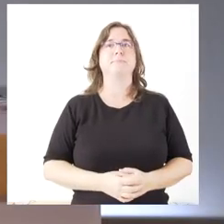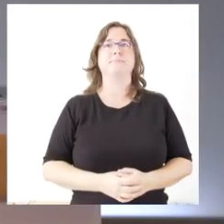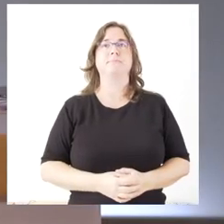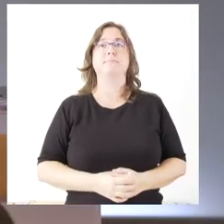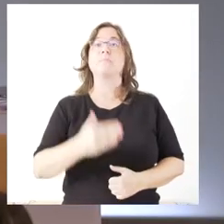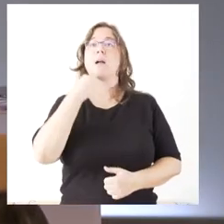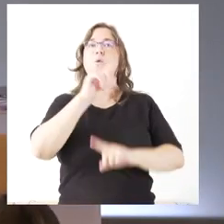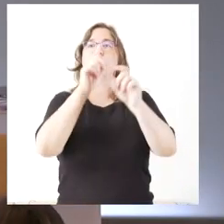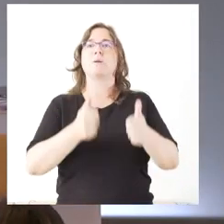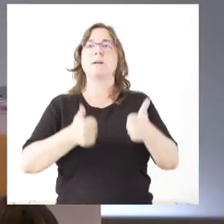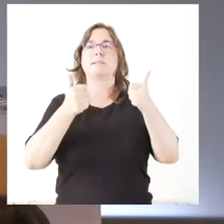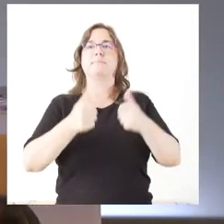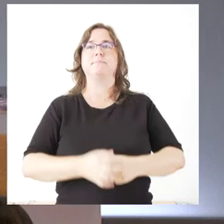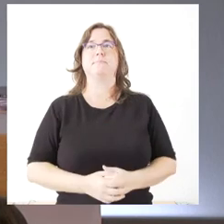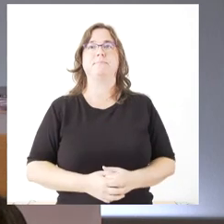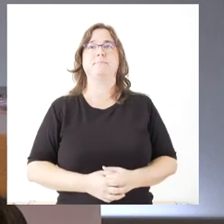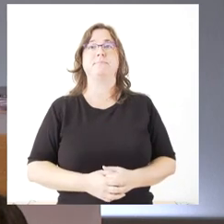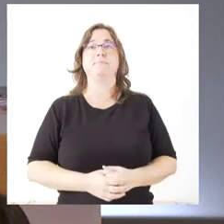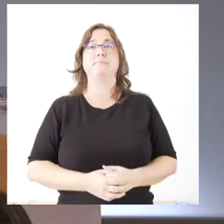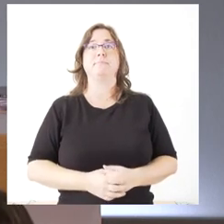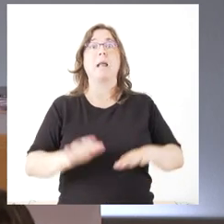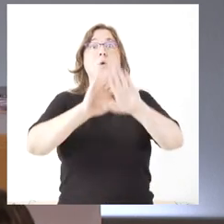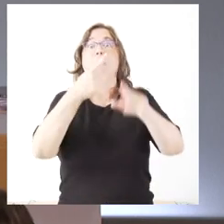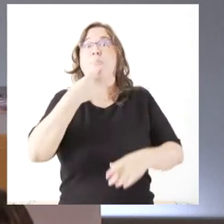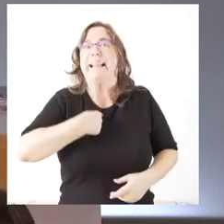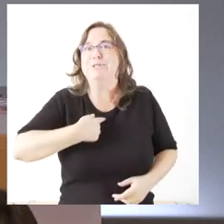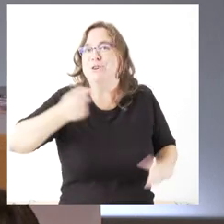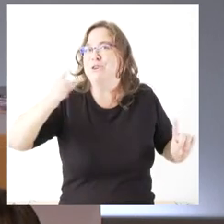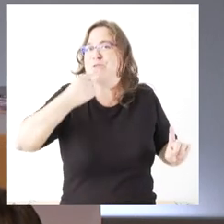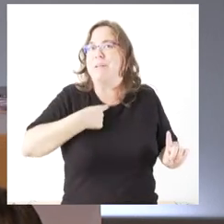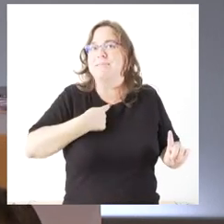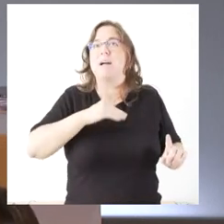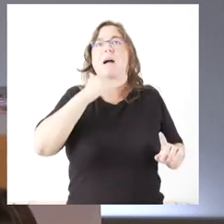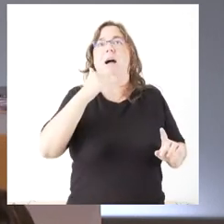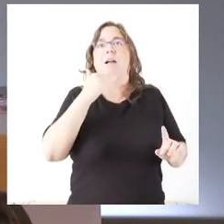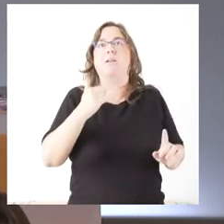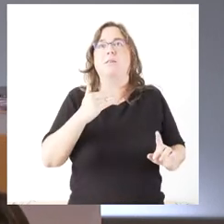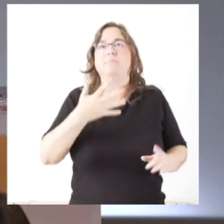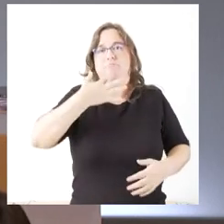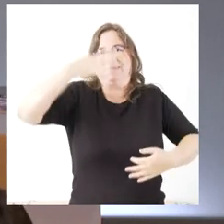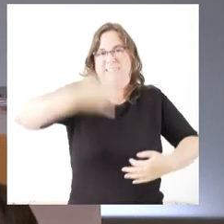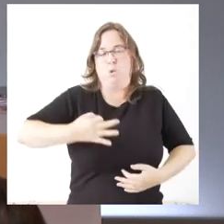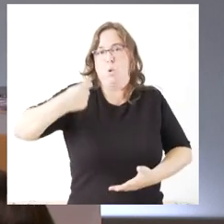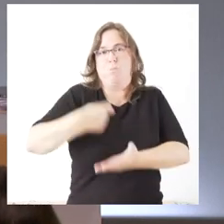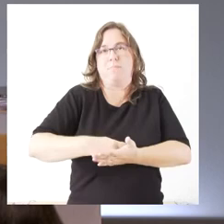¿Alguna pregunta más? Esto último no porque me lo ha dicho él, sino porque es una cosa que se lo puedo afirmar con total